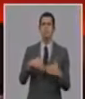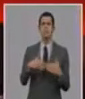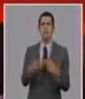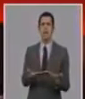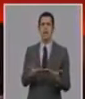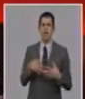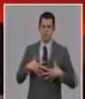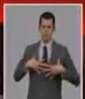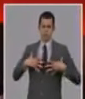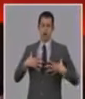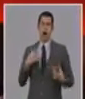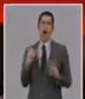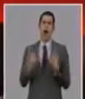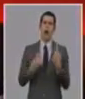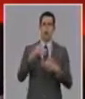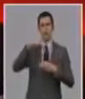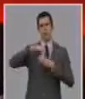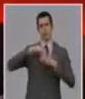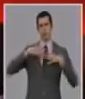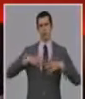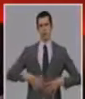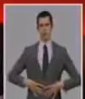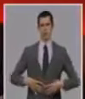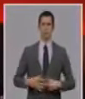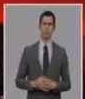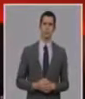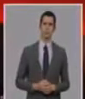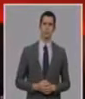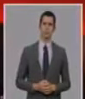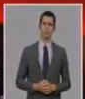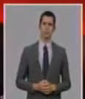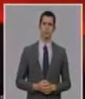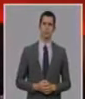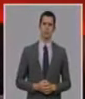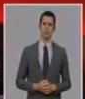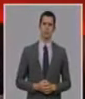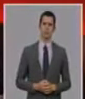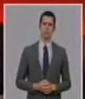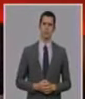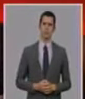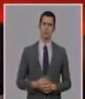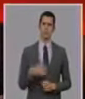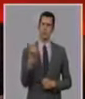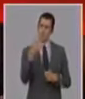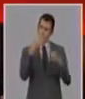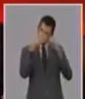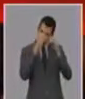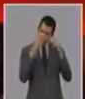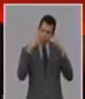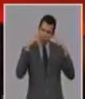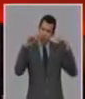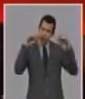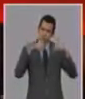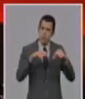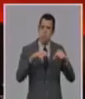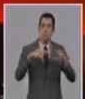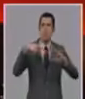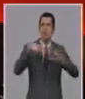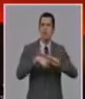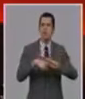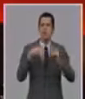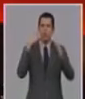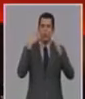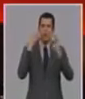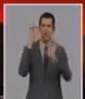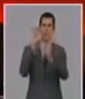enfermedad. Y además también hemos visto alteraciones de las enzimas hepáticas y de la creatinina como una forma